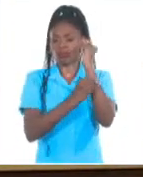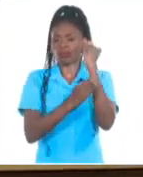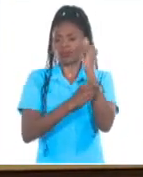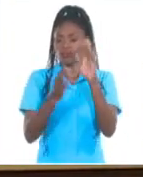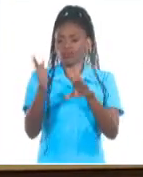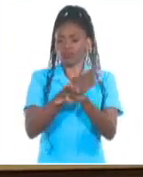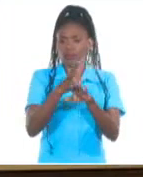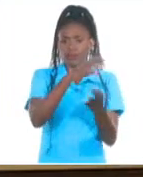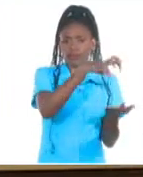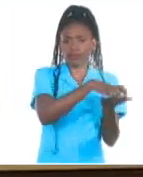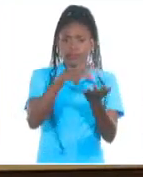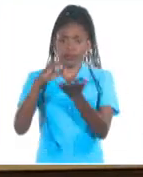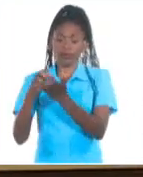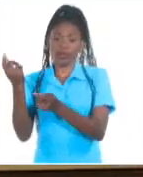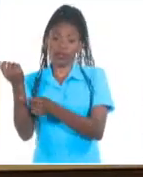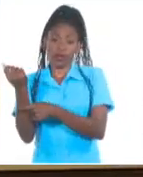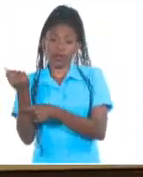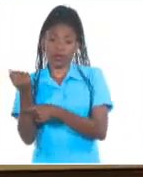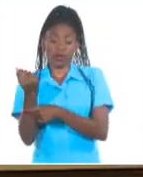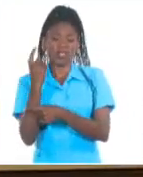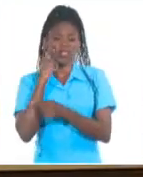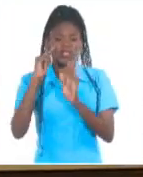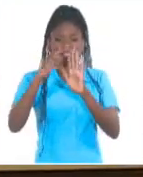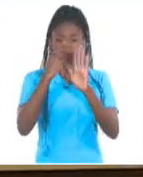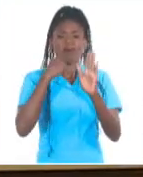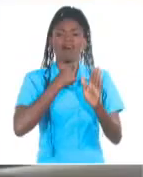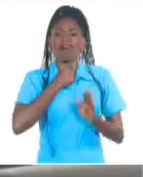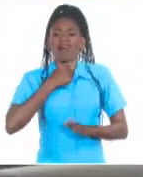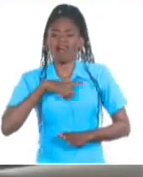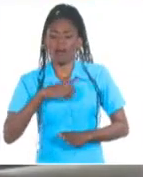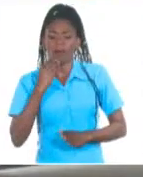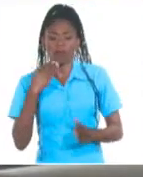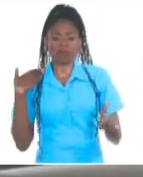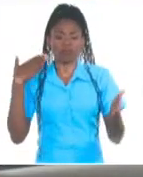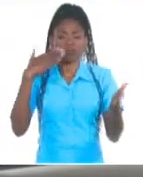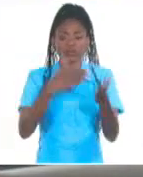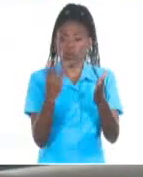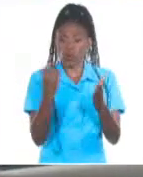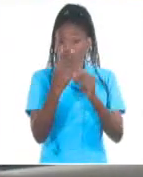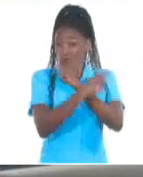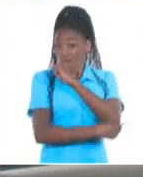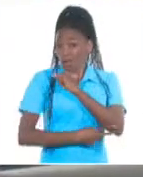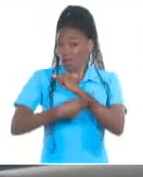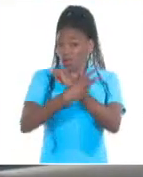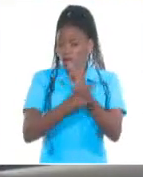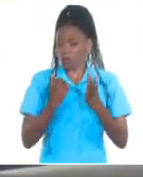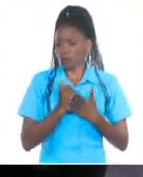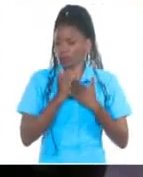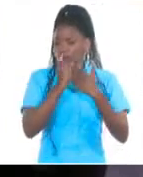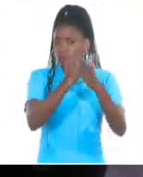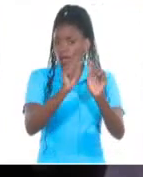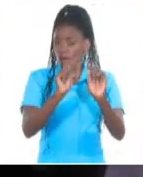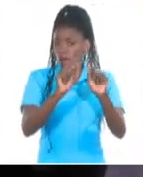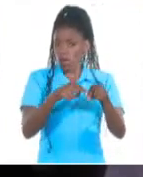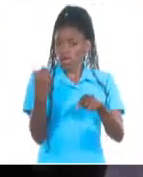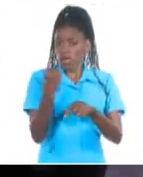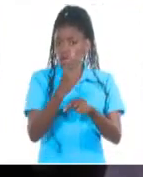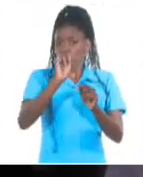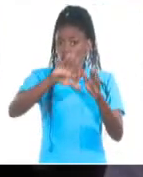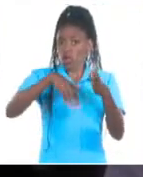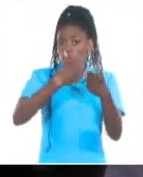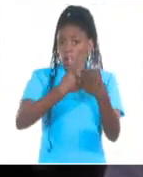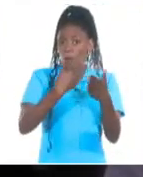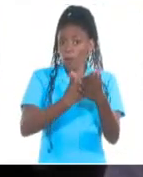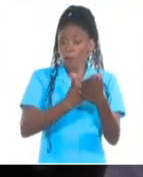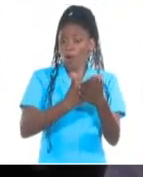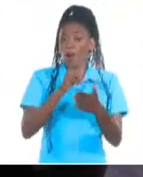diferentes esferas de la economía. Señaló como ejemplo de lo alcanzado por ambos países la colaboración existente entre los institutos Pasteur de